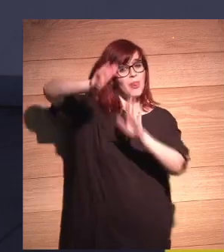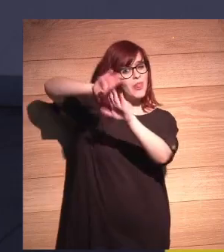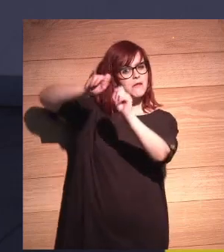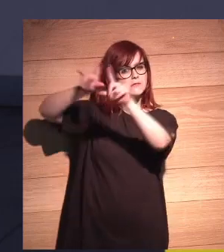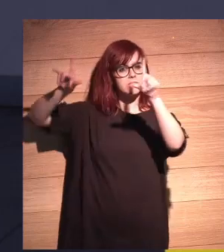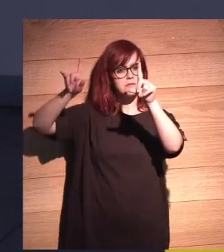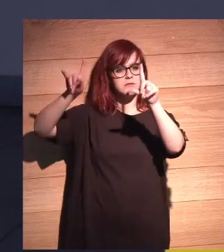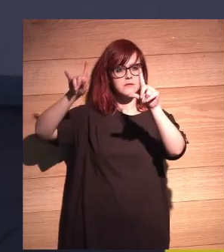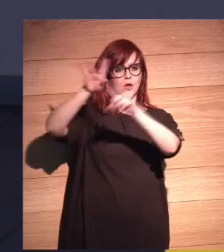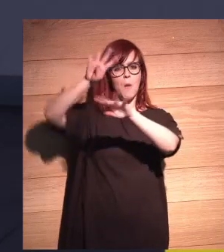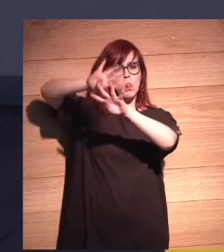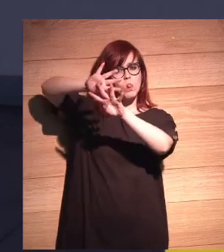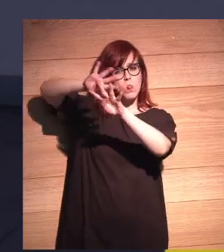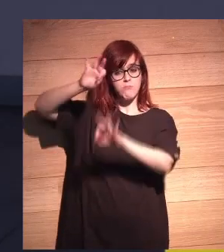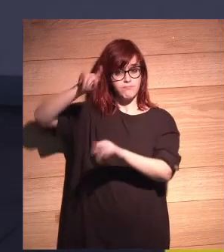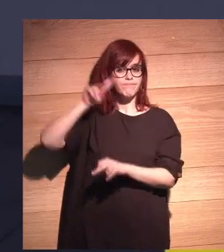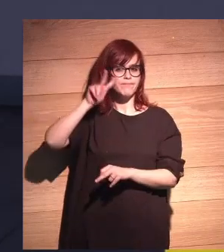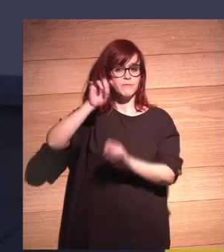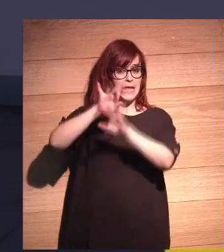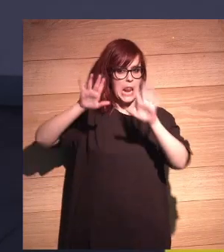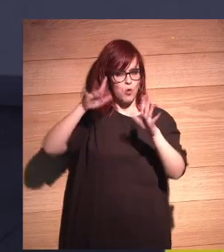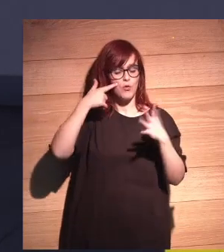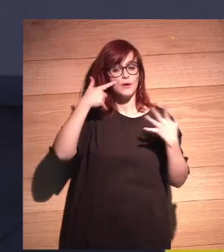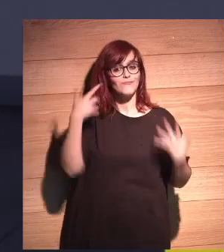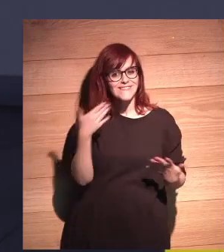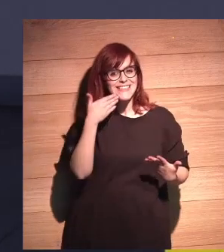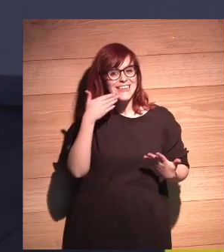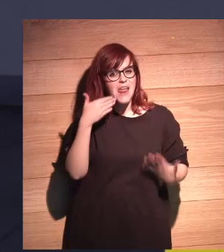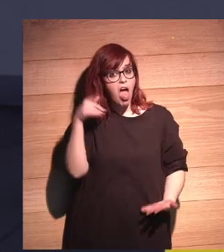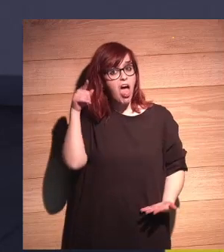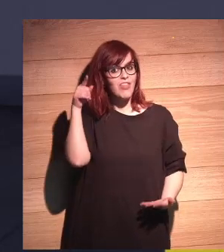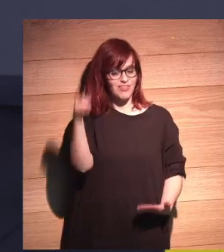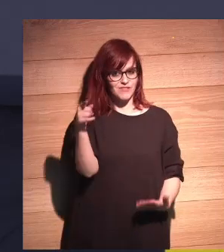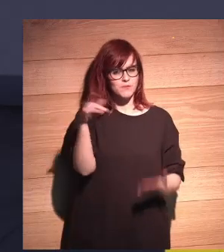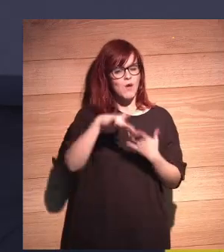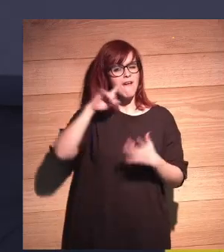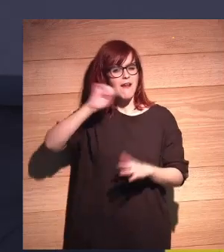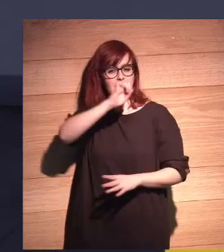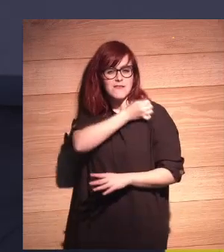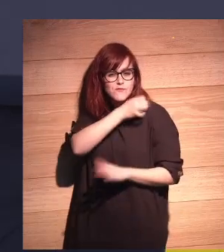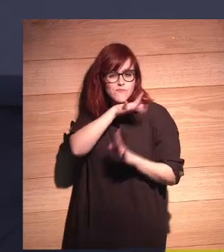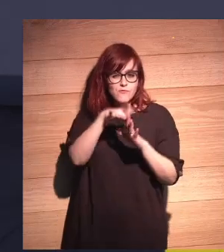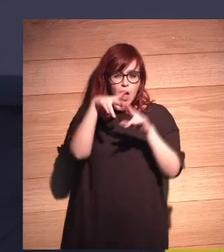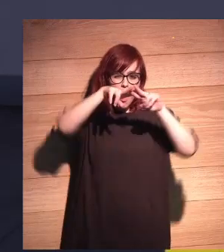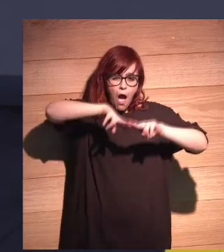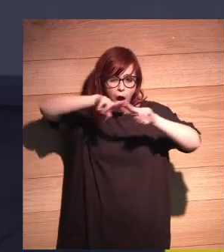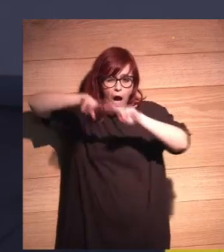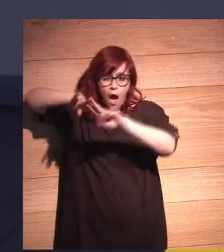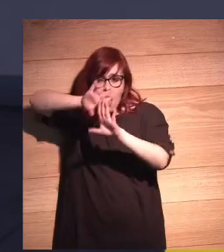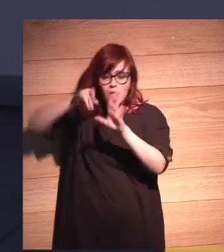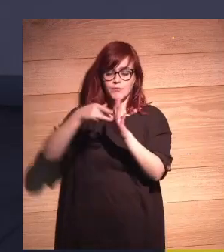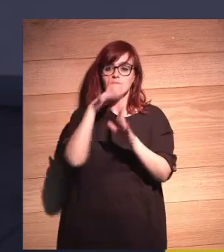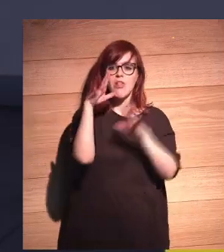derecha. Hemos visto en los últimos años cómo crecía la capacidad que tenemos de registrar con gran precisión